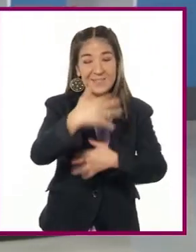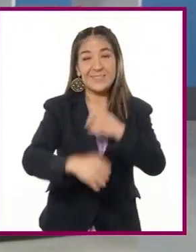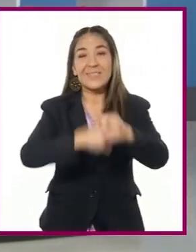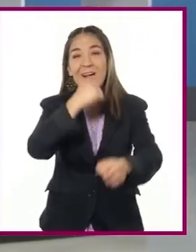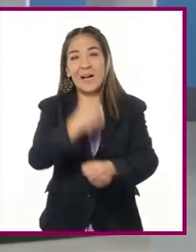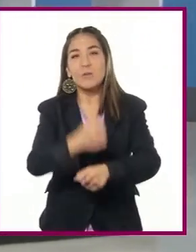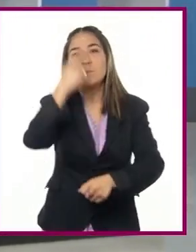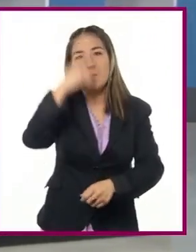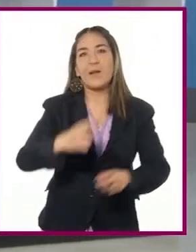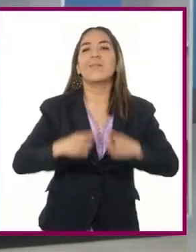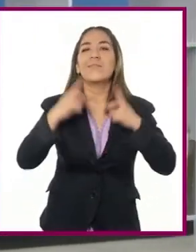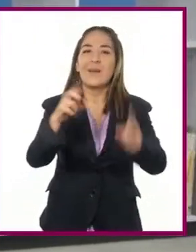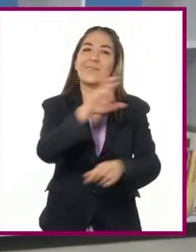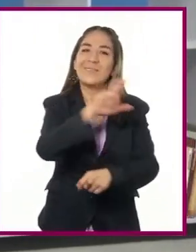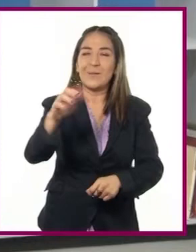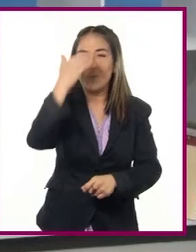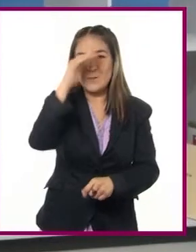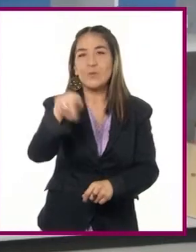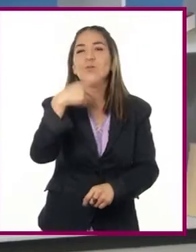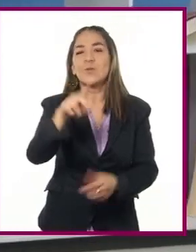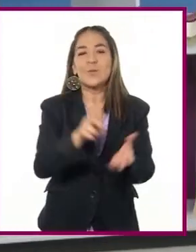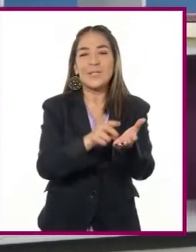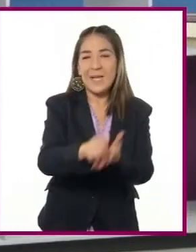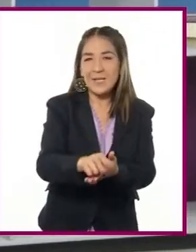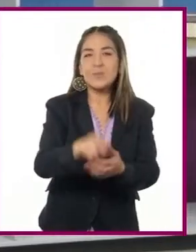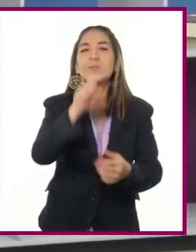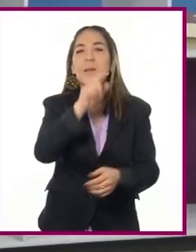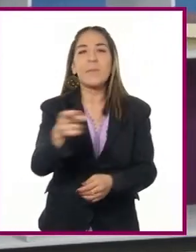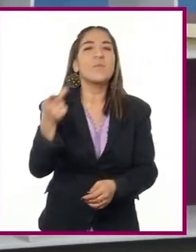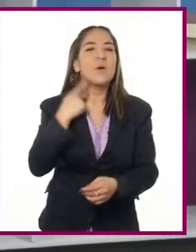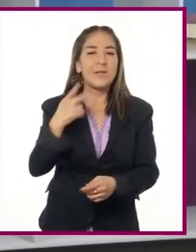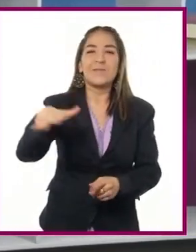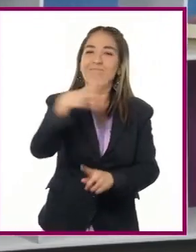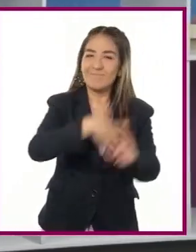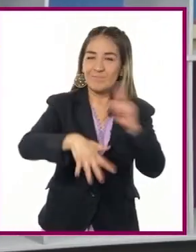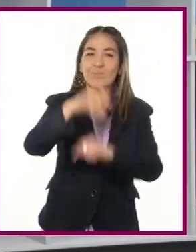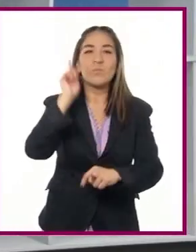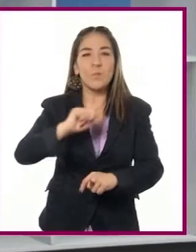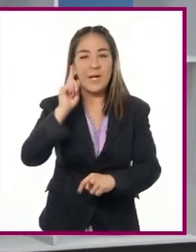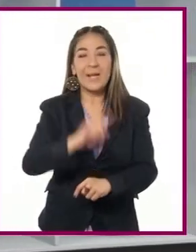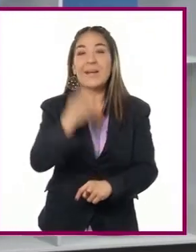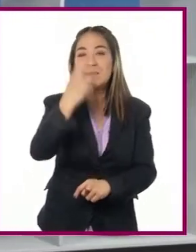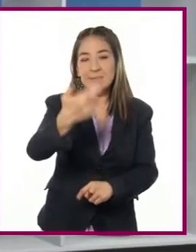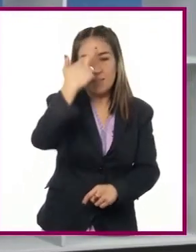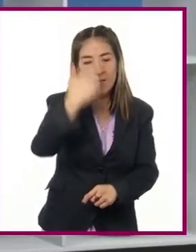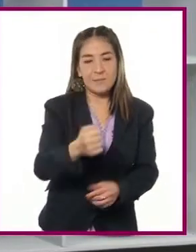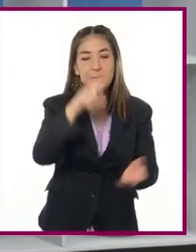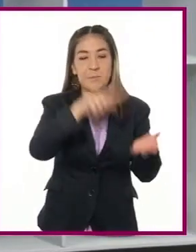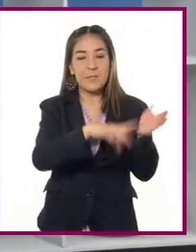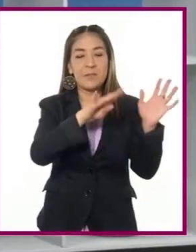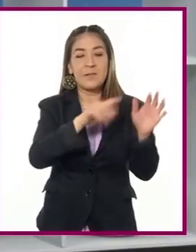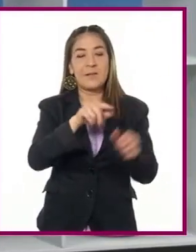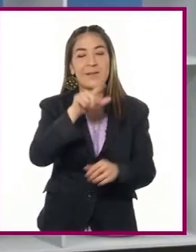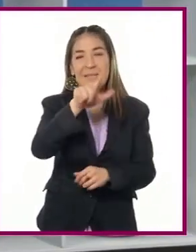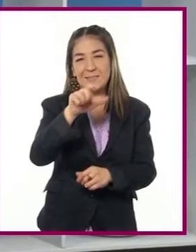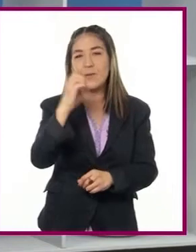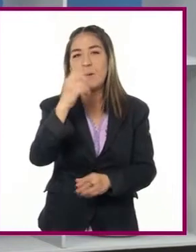se reconocieran plenos derechos civiles y políticos a las mujeres, lo que sucedió el 17 de octubre